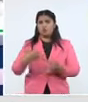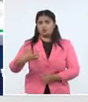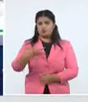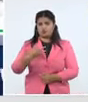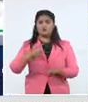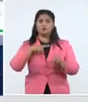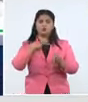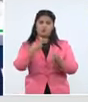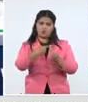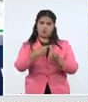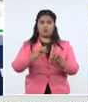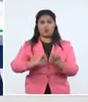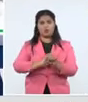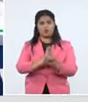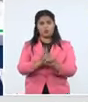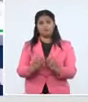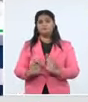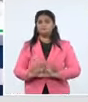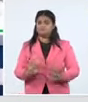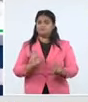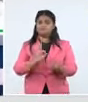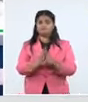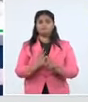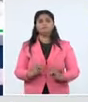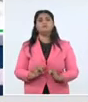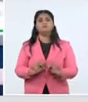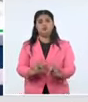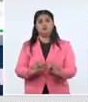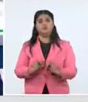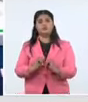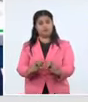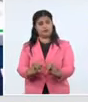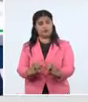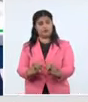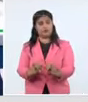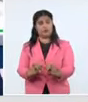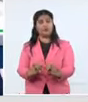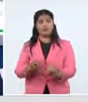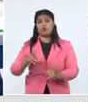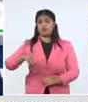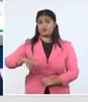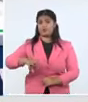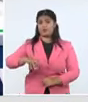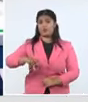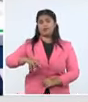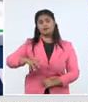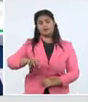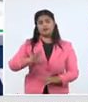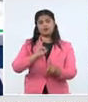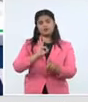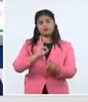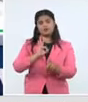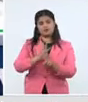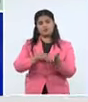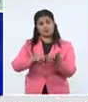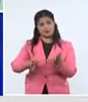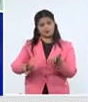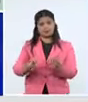el análisis de la incidencia de la enfermedad por cada uno de los municipios del país y lo hacemos comenzando por